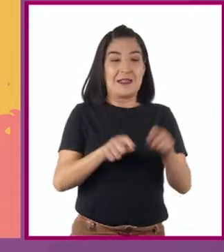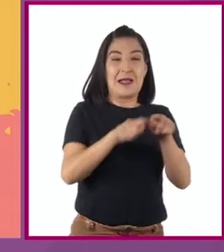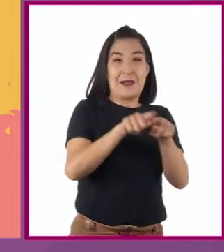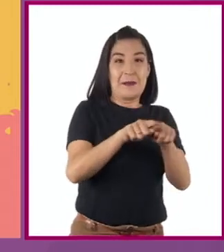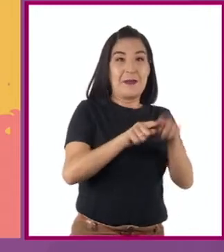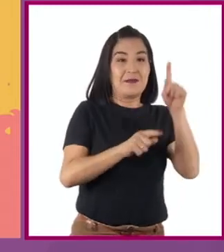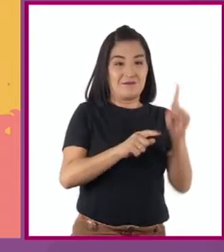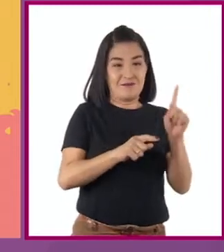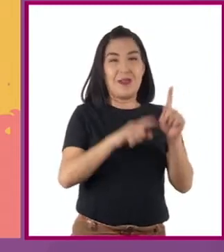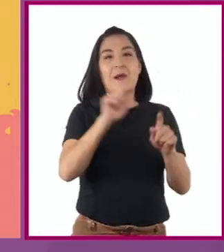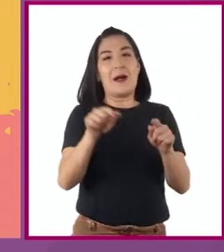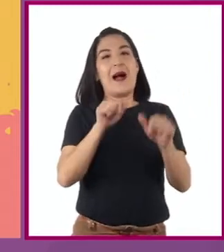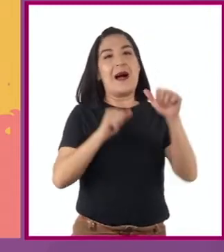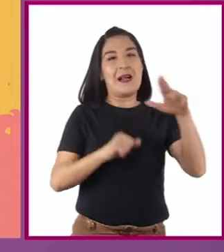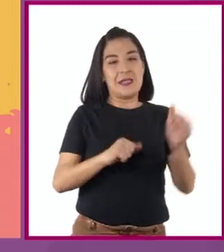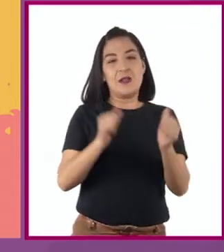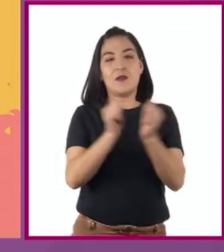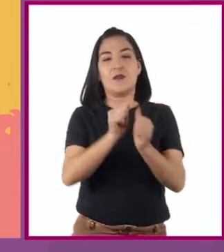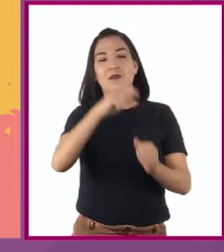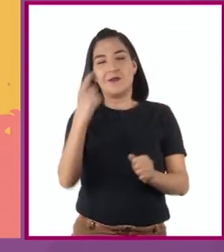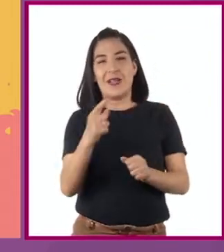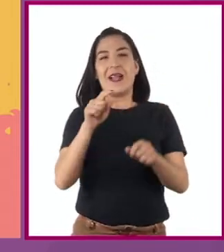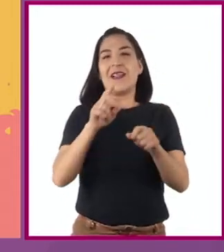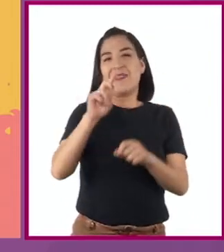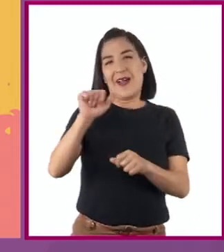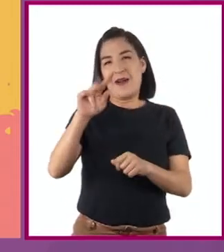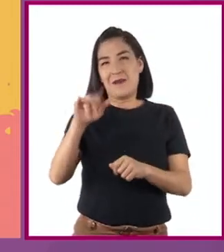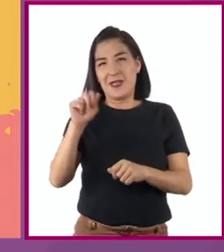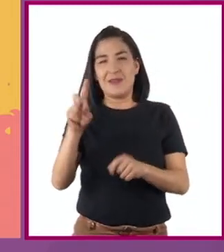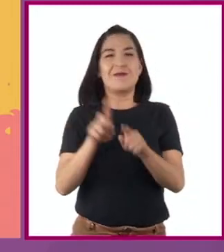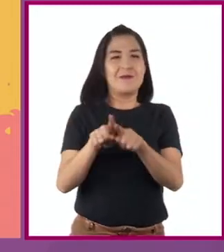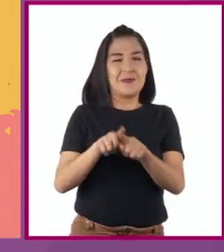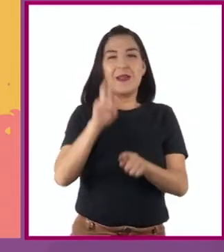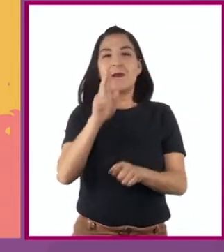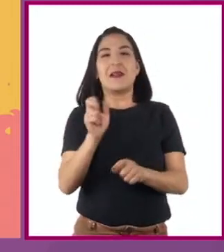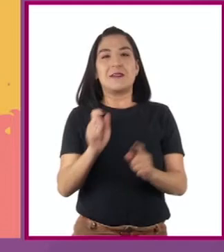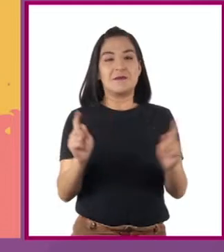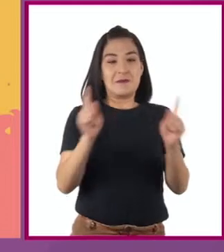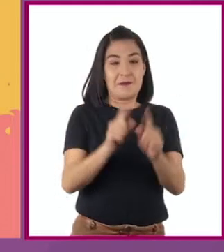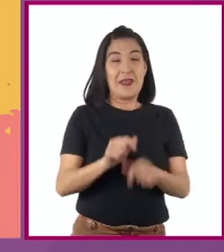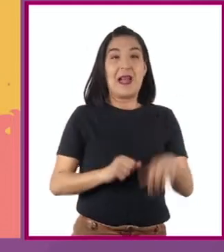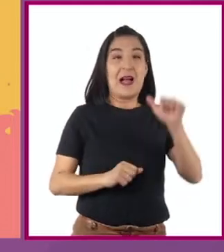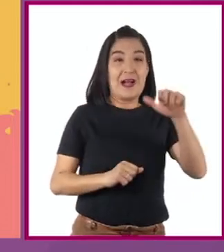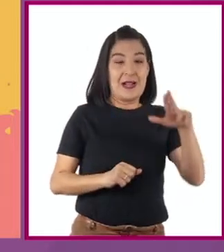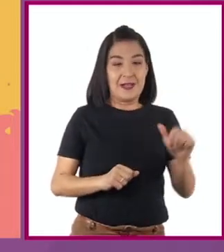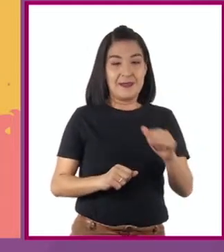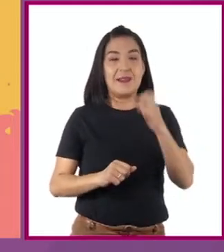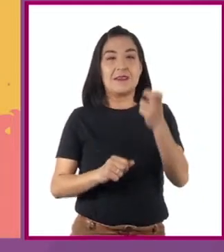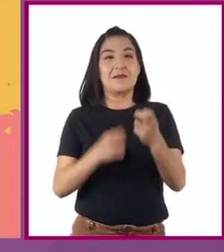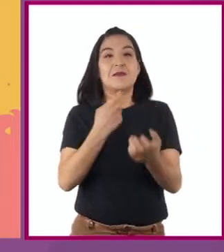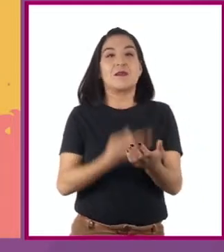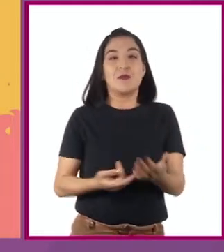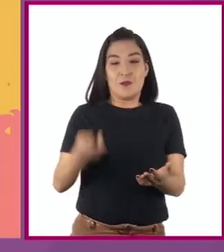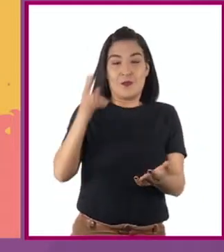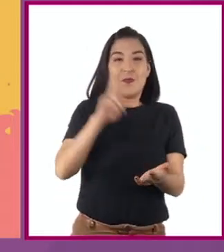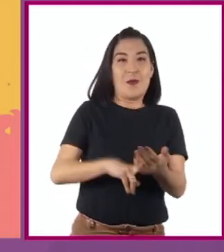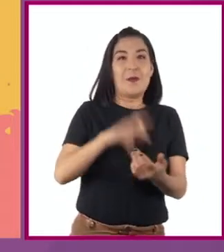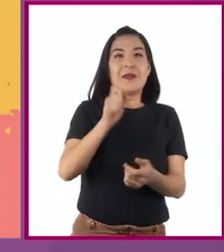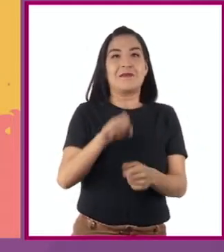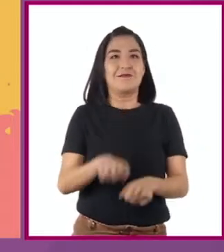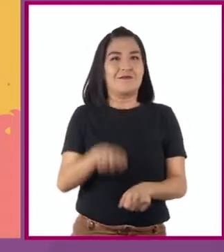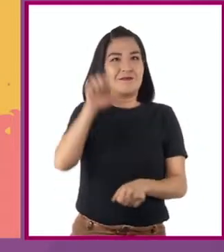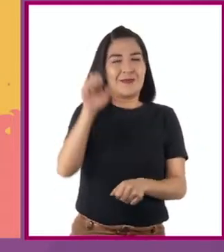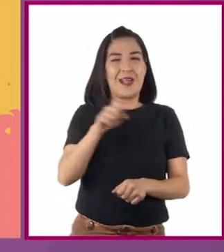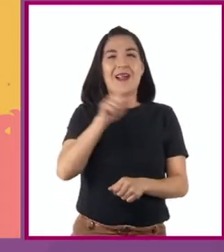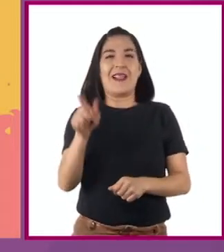hermano David con la ecuación y la escribió de la siguiente manera. Ana tiene el doble de la edad de su hermano David y